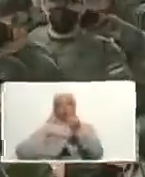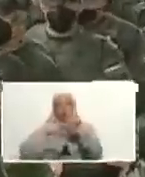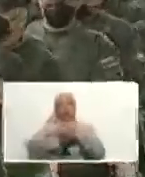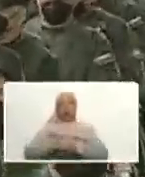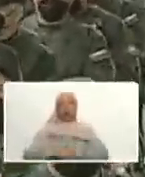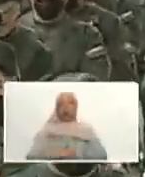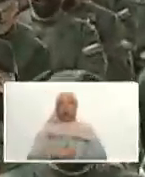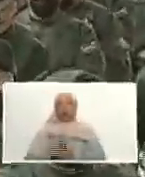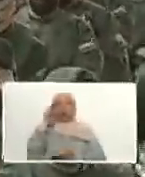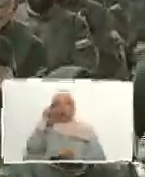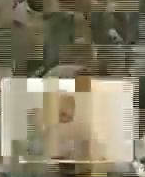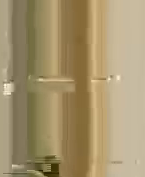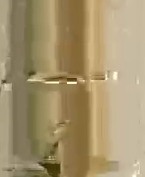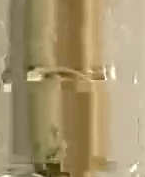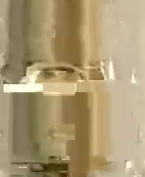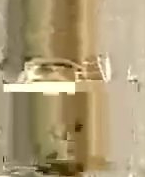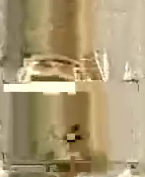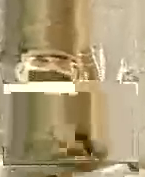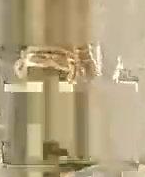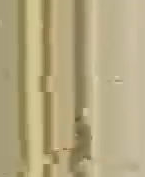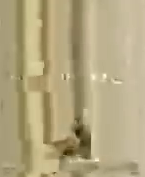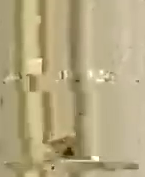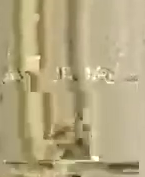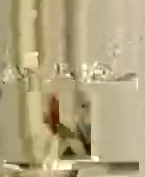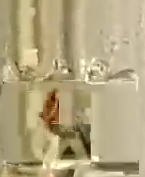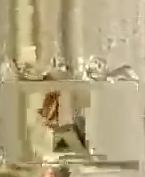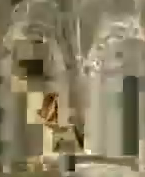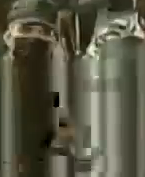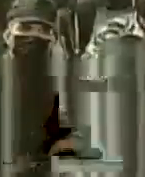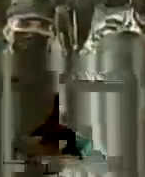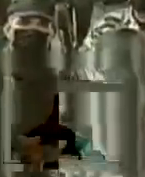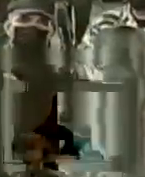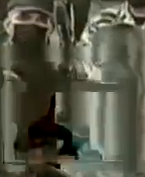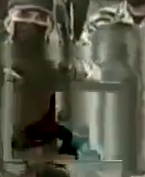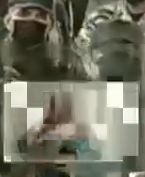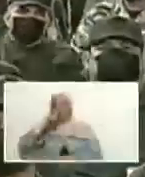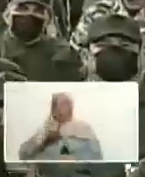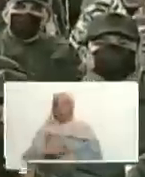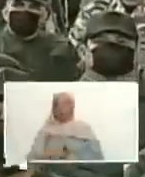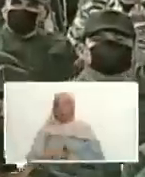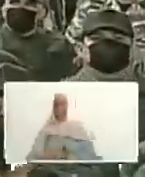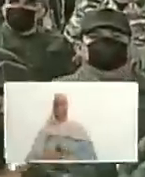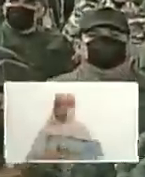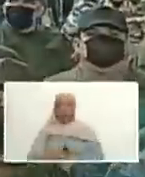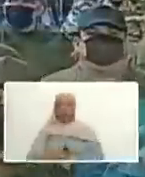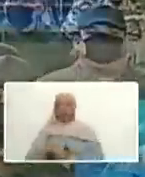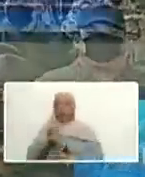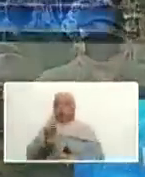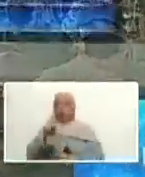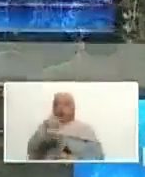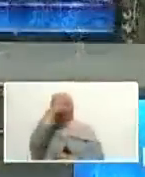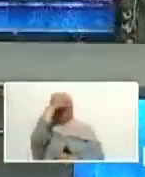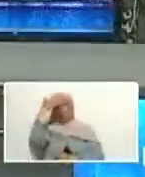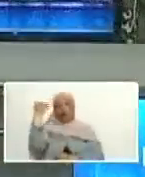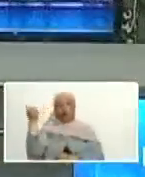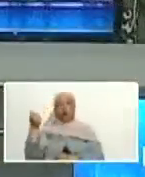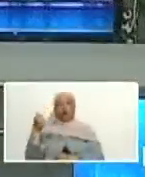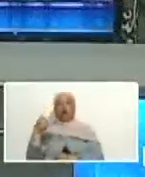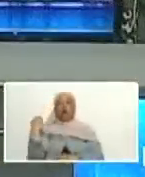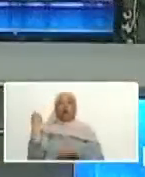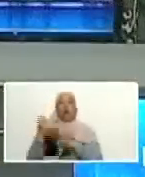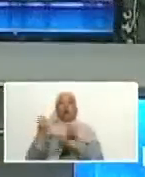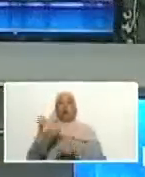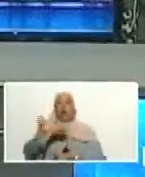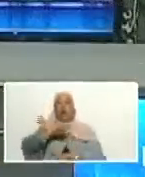en apoyo al pueblo, en apoyo a usted como presidente de la República. No se nos ha olvidado que a propósito de